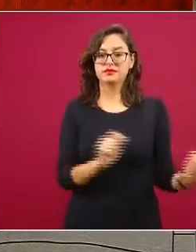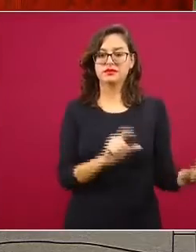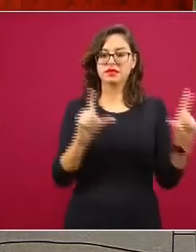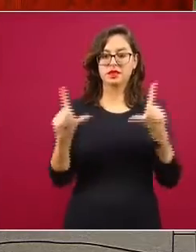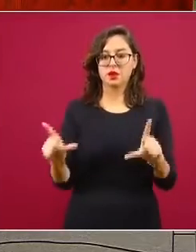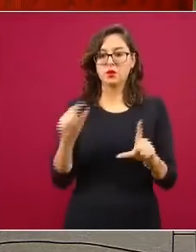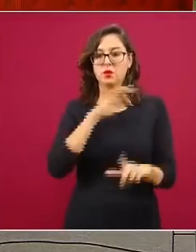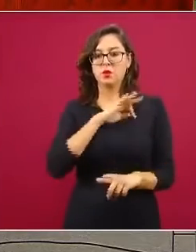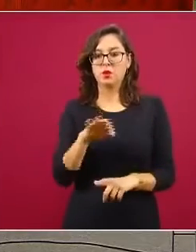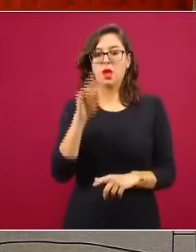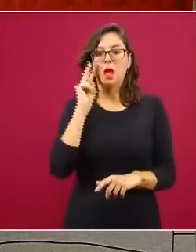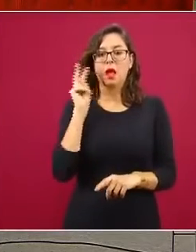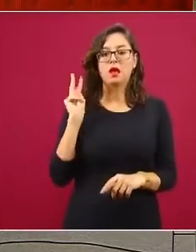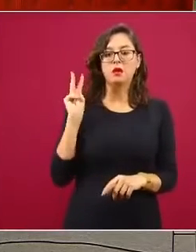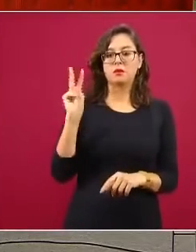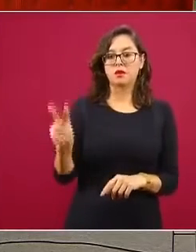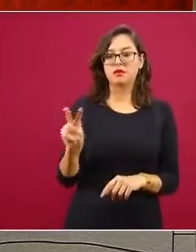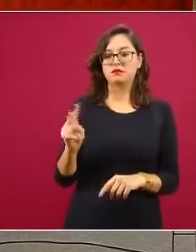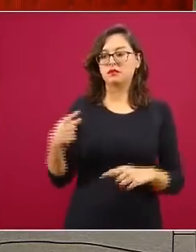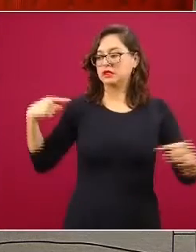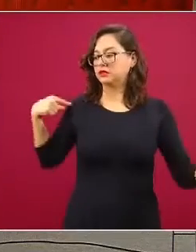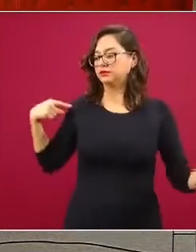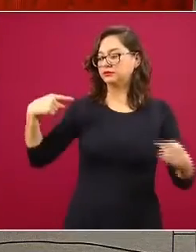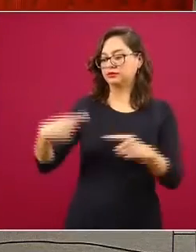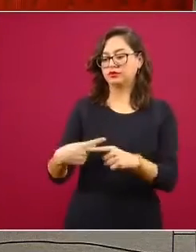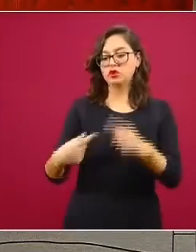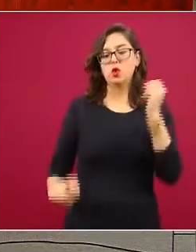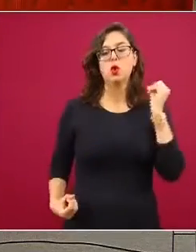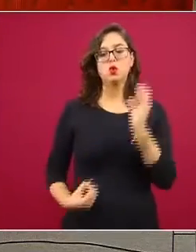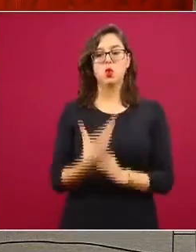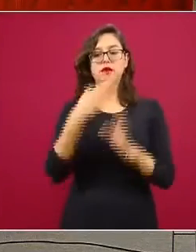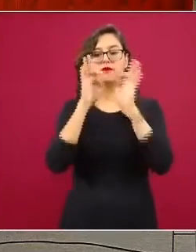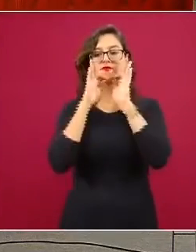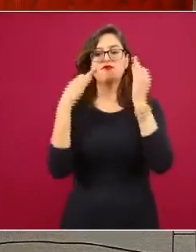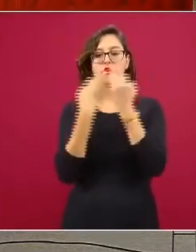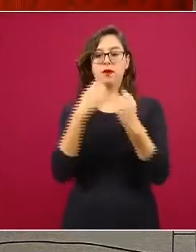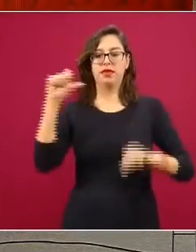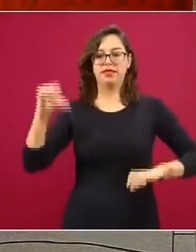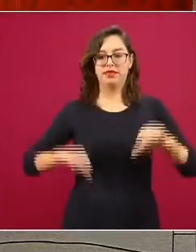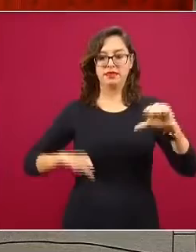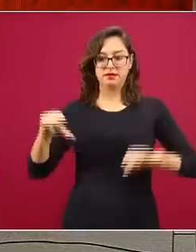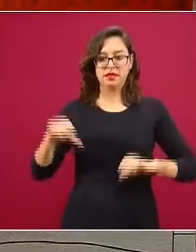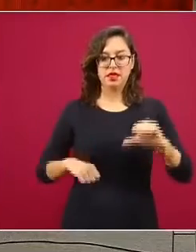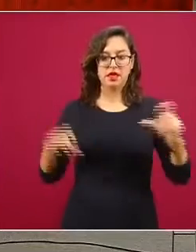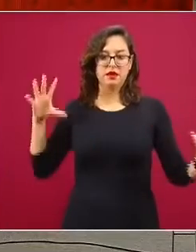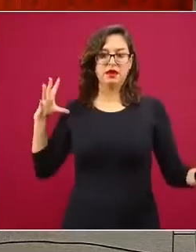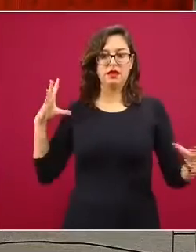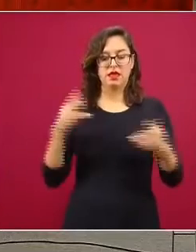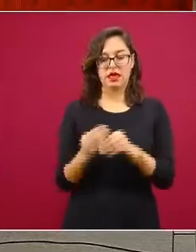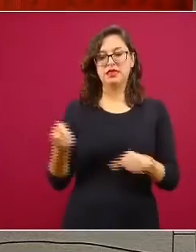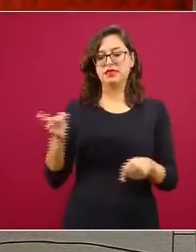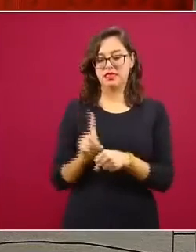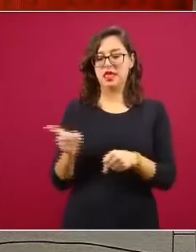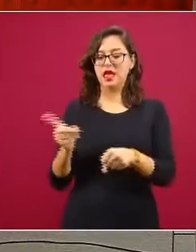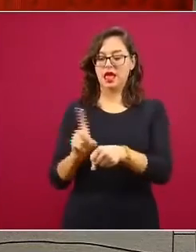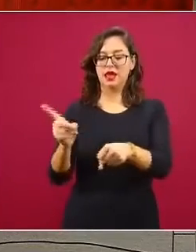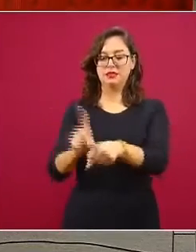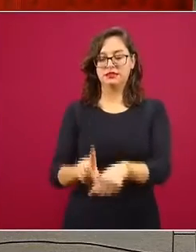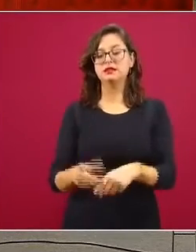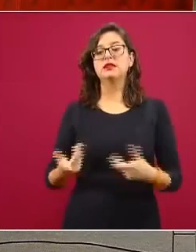donde por un lado señalamos los días que llevamos en esta nueva normalidad y el número 148